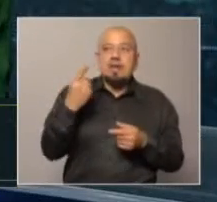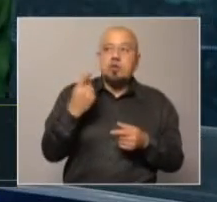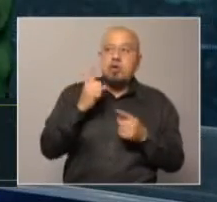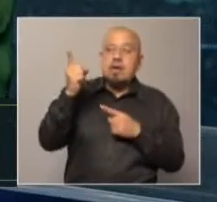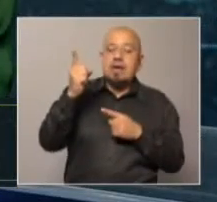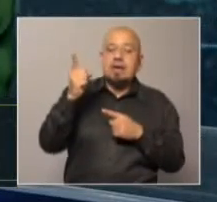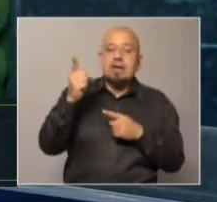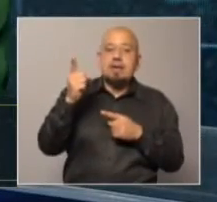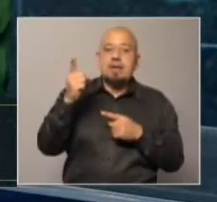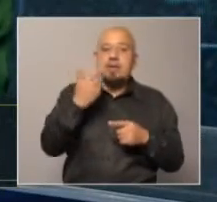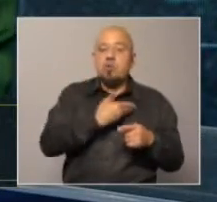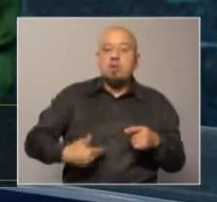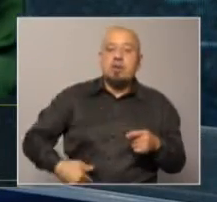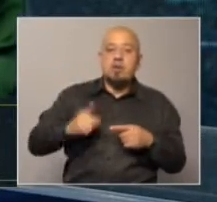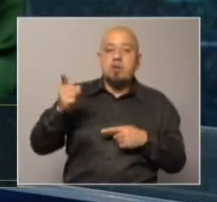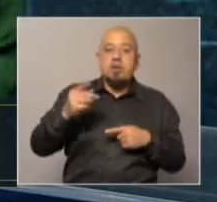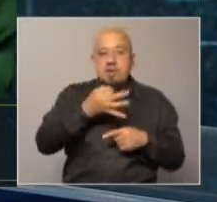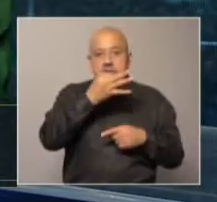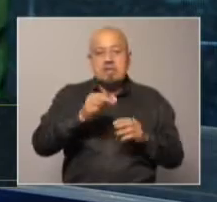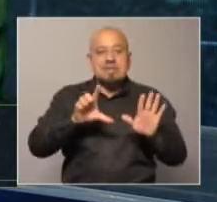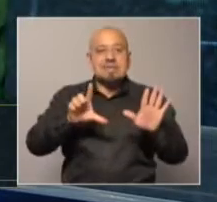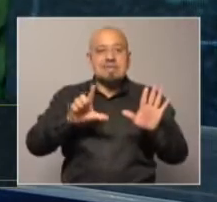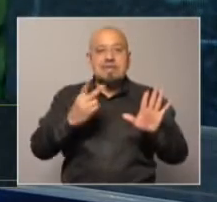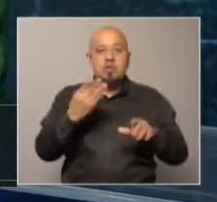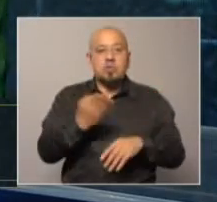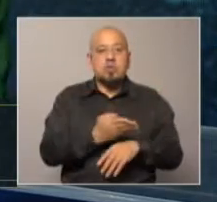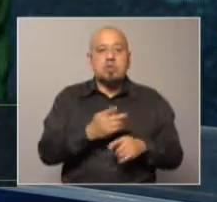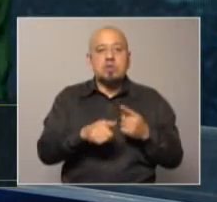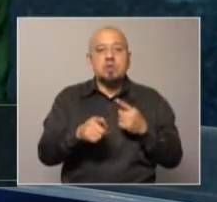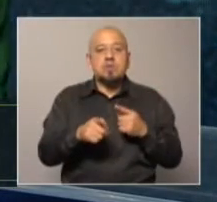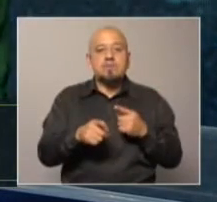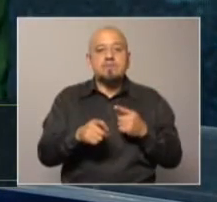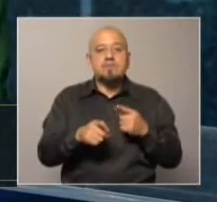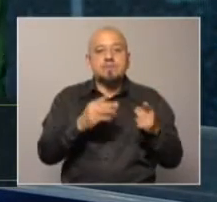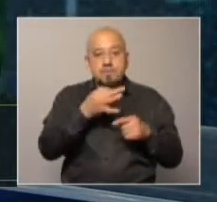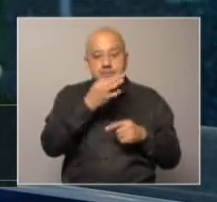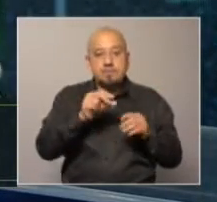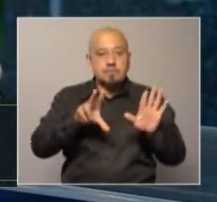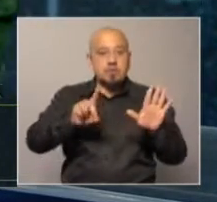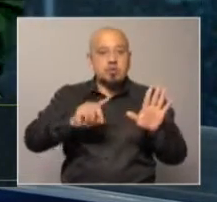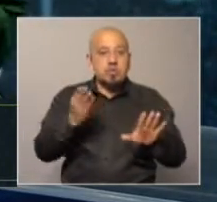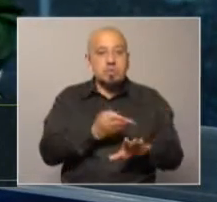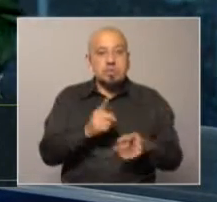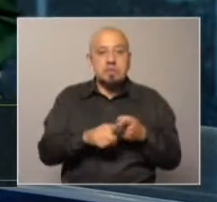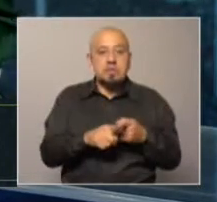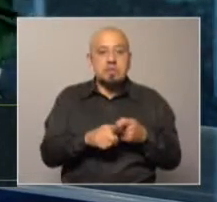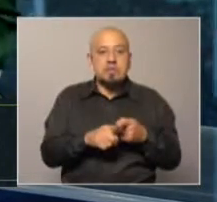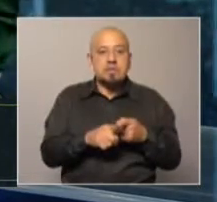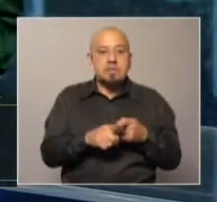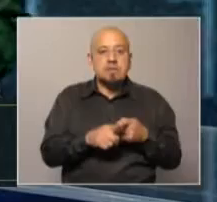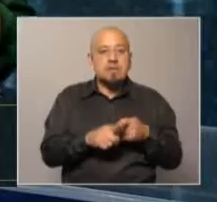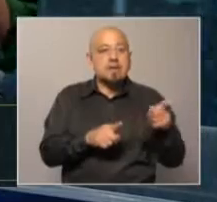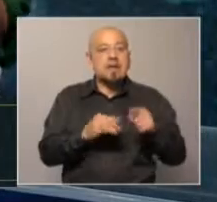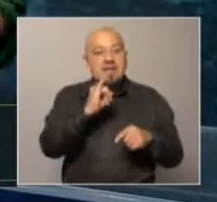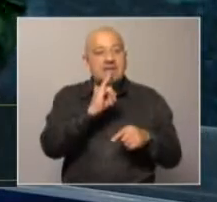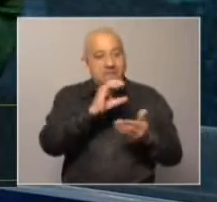oficialismo, digamos, la directora y la presidenta decir un 72%. Andrea la ha escuchado decir un 80%. Le sumamos la inflación. De suma